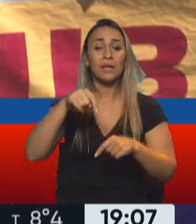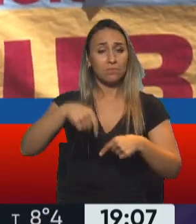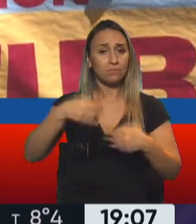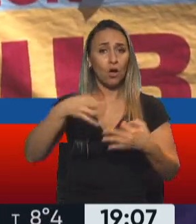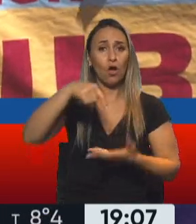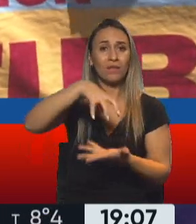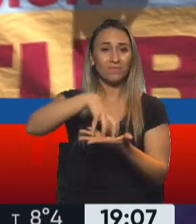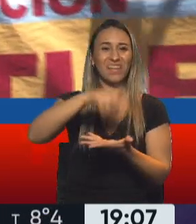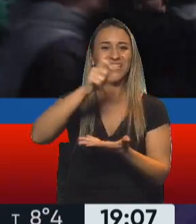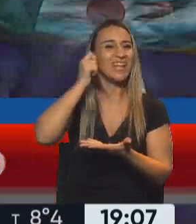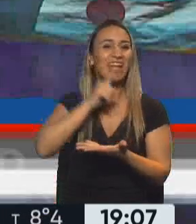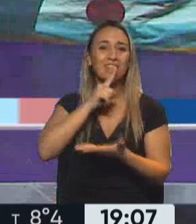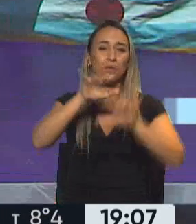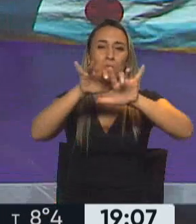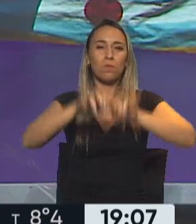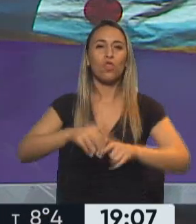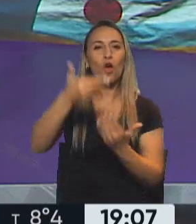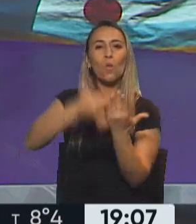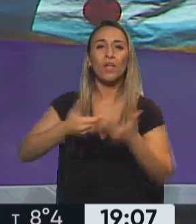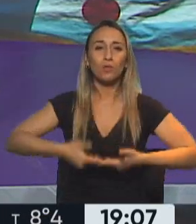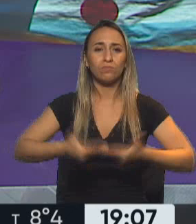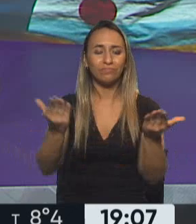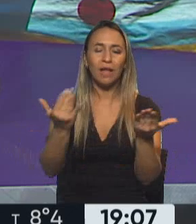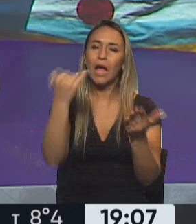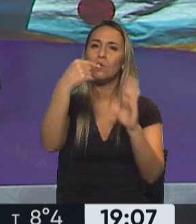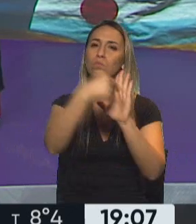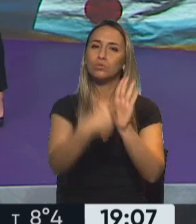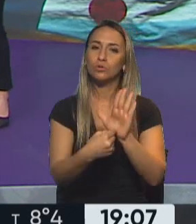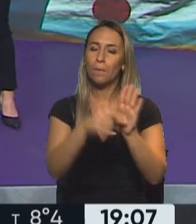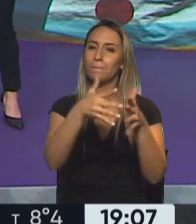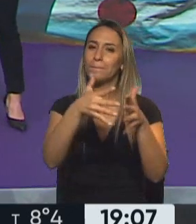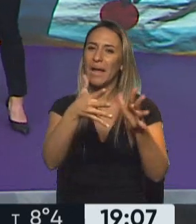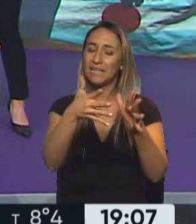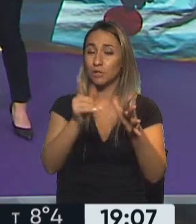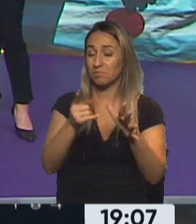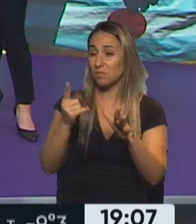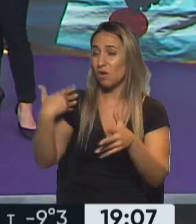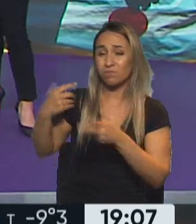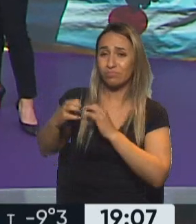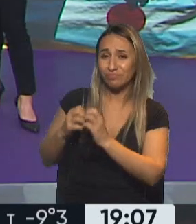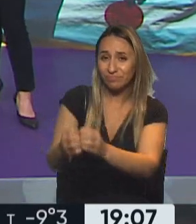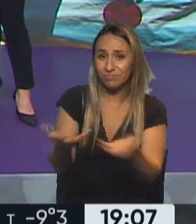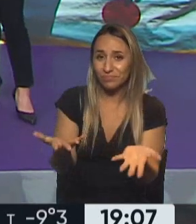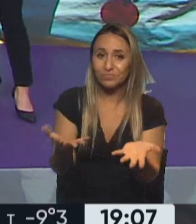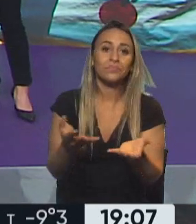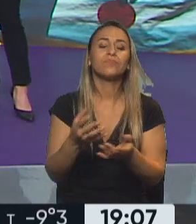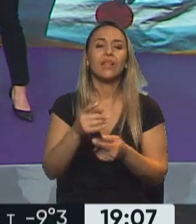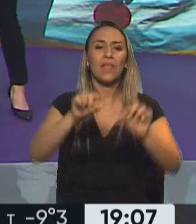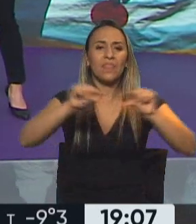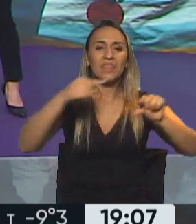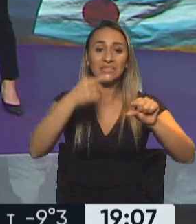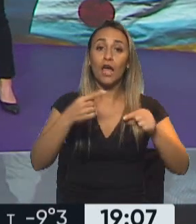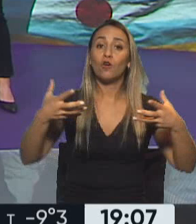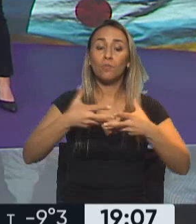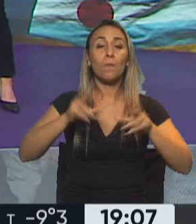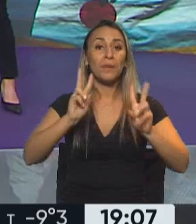Ajá. Porque vas a ver cómo tiene algunas cuestiones particulares muy similares a lo que se viene discutiendo. Arrancamos con esto, dice... Sí. El peronismo debe